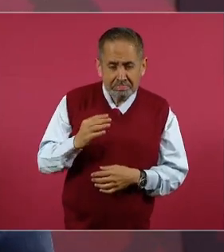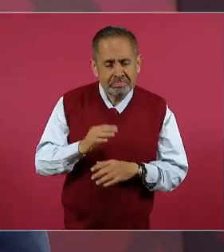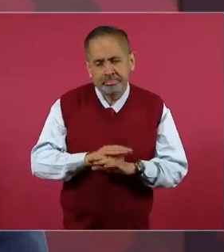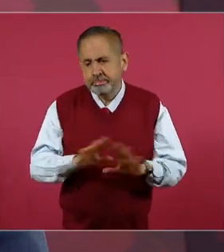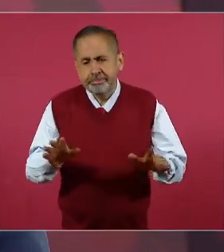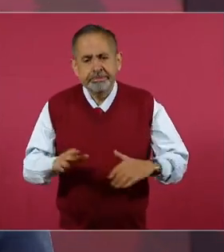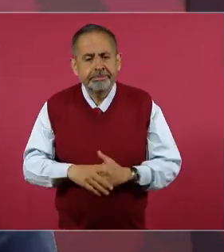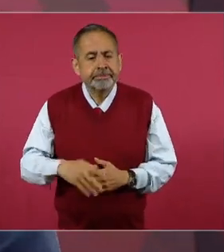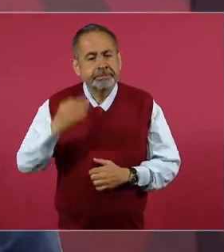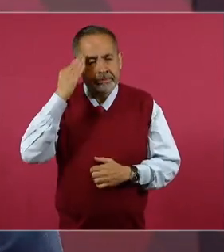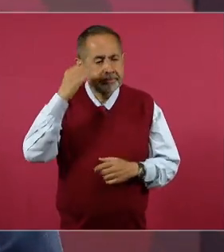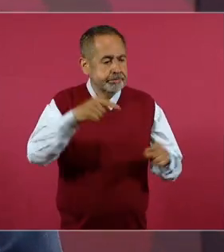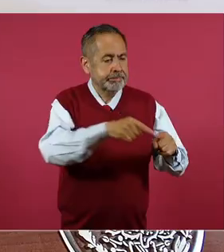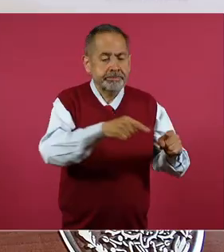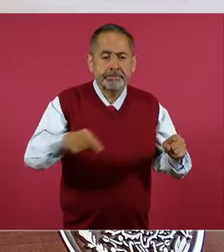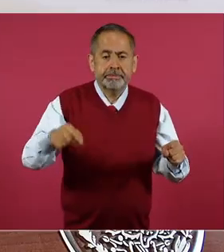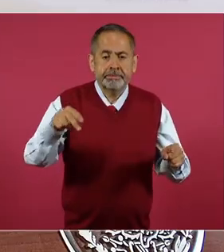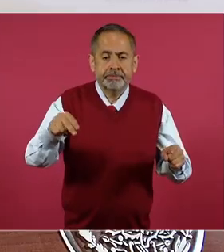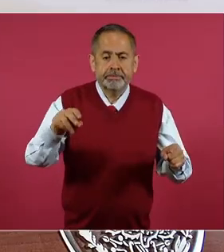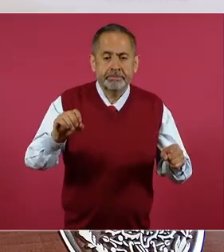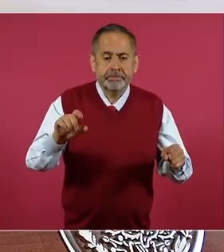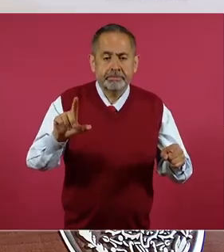durante el periodo neoliberal